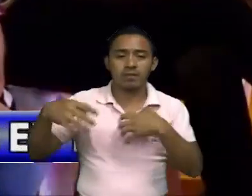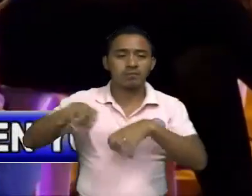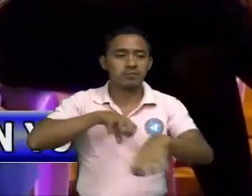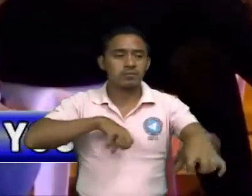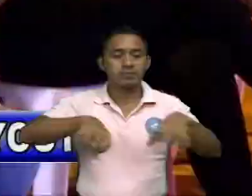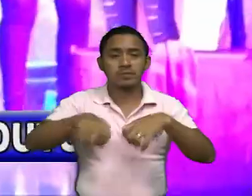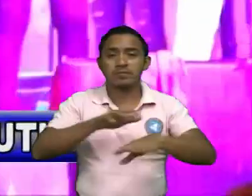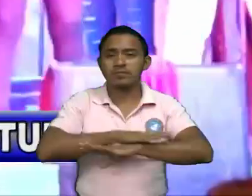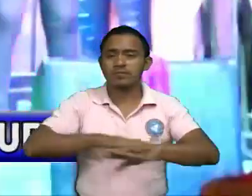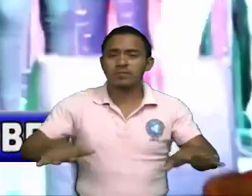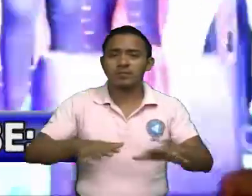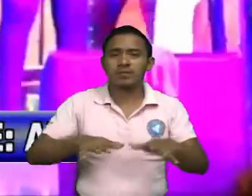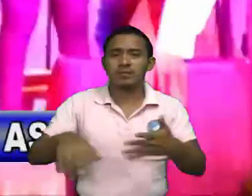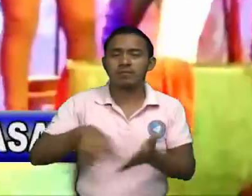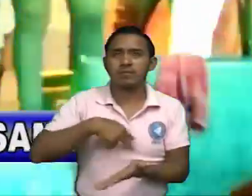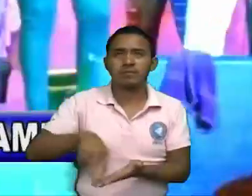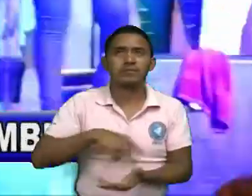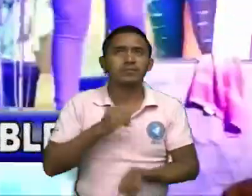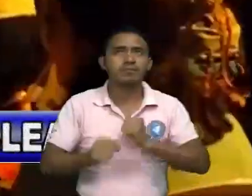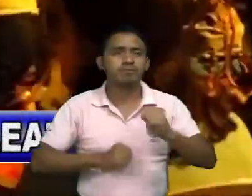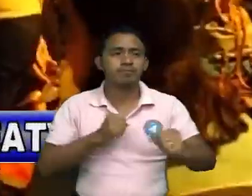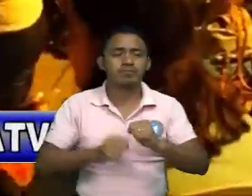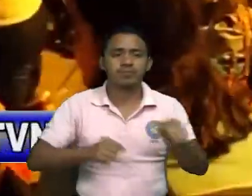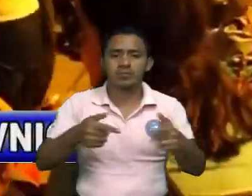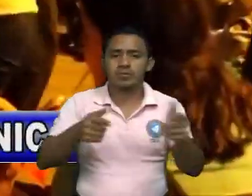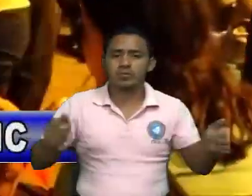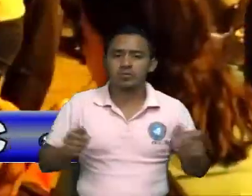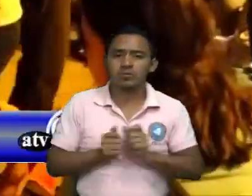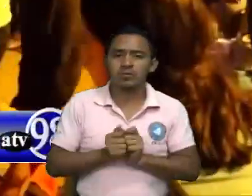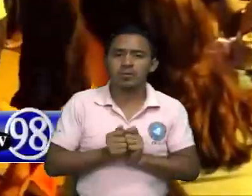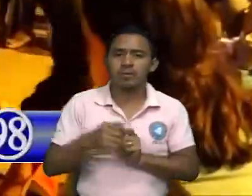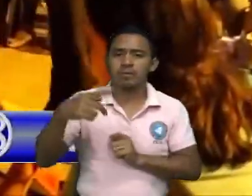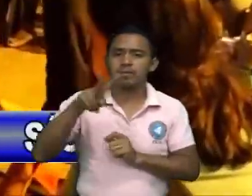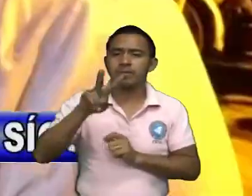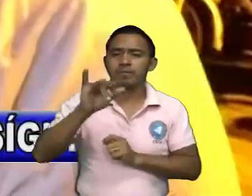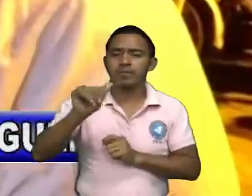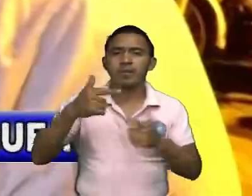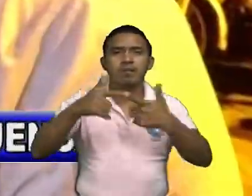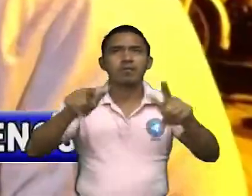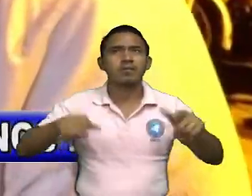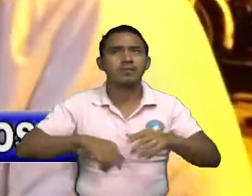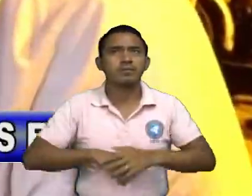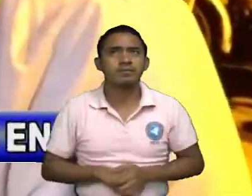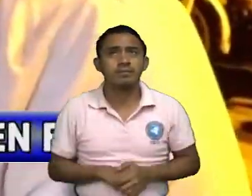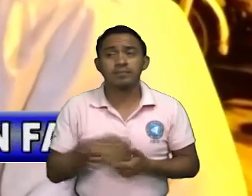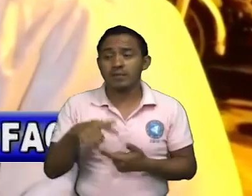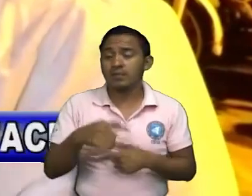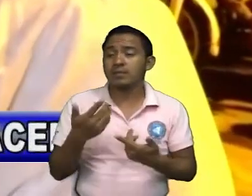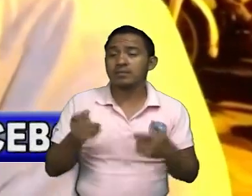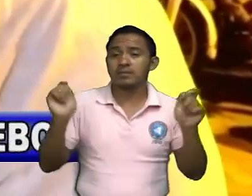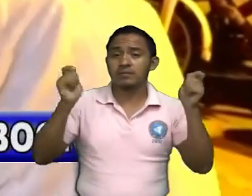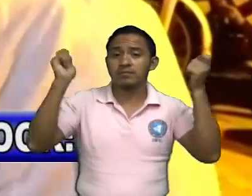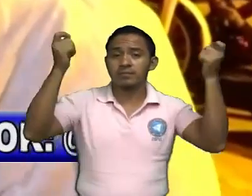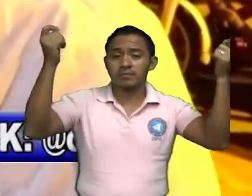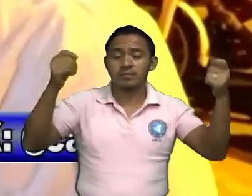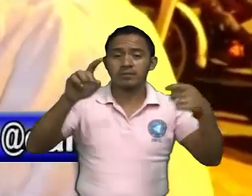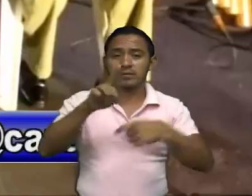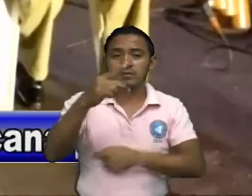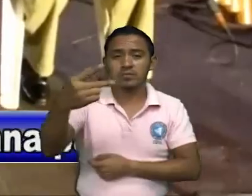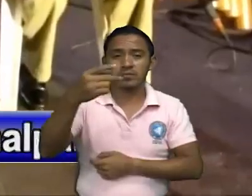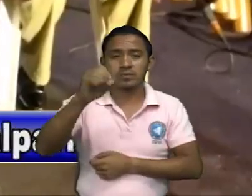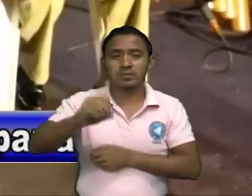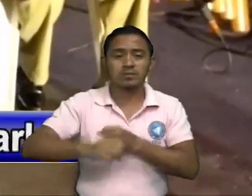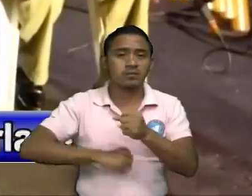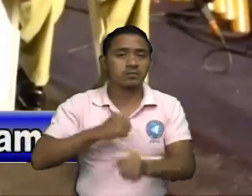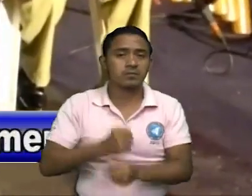que culminó con una fiesta bailable con el grupo musical Vía Libre. Es la antesala de la celebración de nuestro